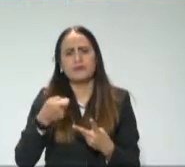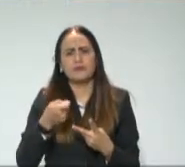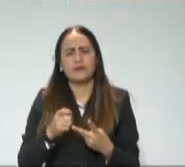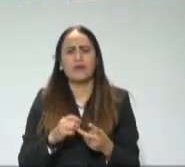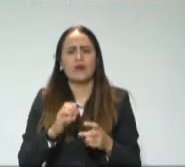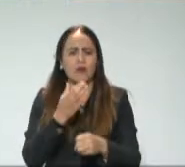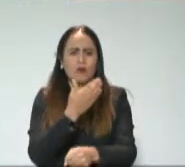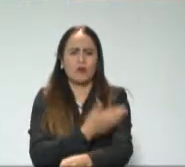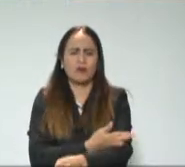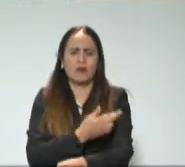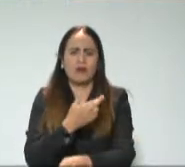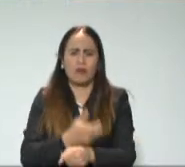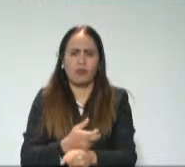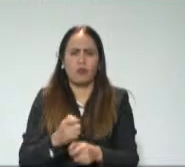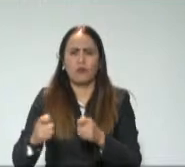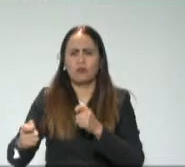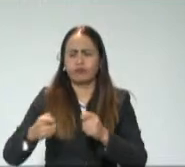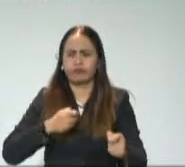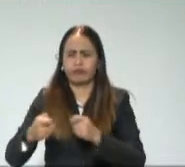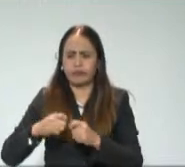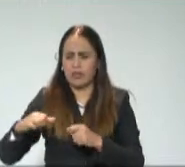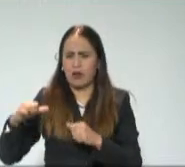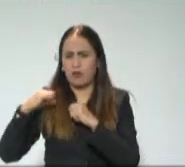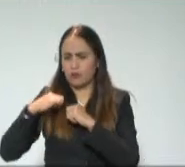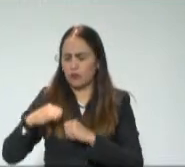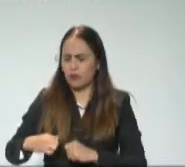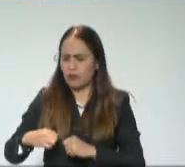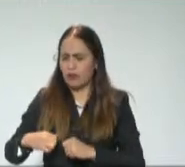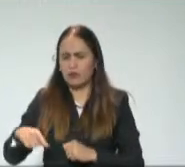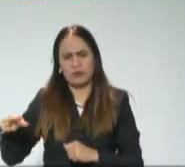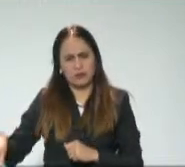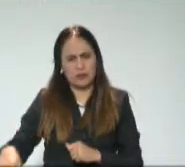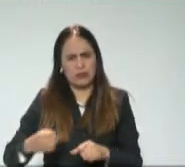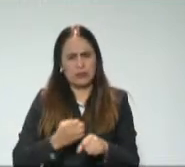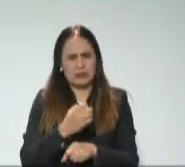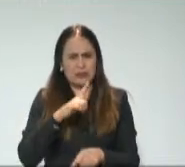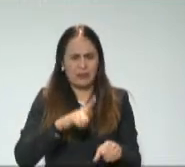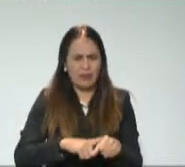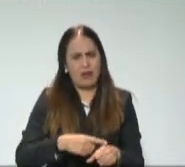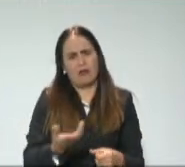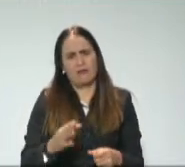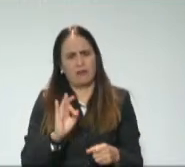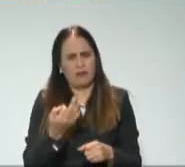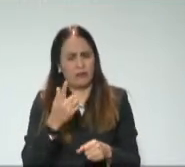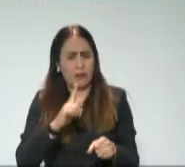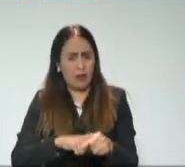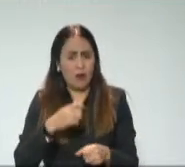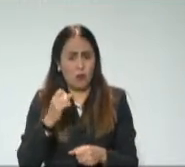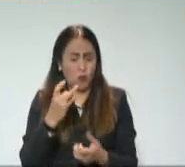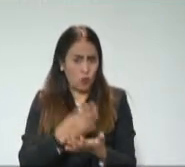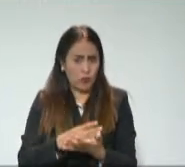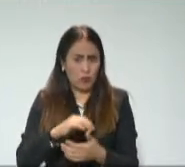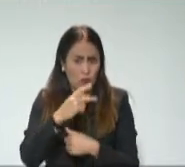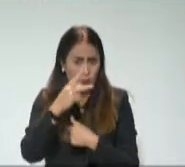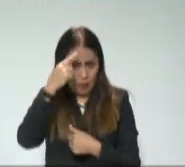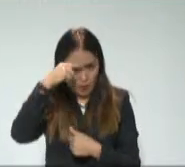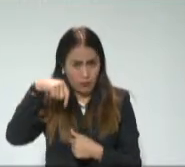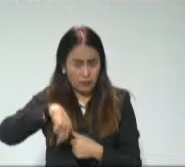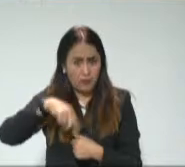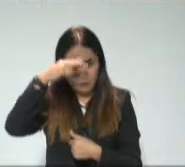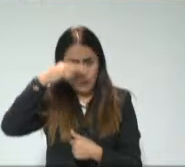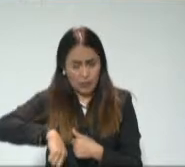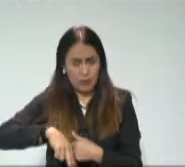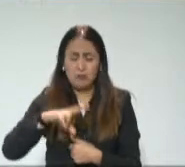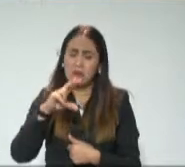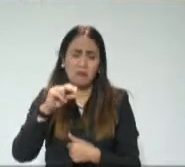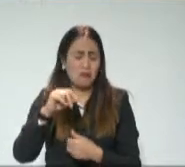coordinación que se requieren las diferentes autoridades Esto no es exclusivo de un país esto se da en el ámbito global por supuesto